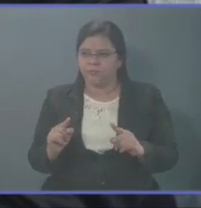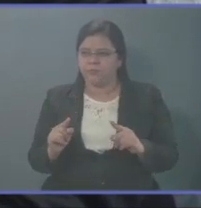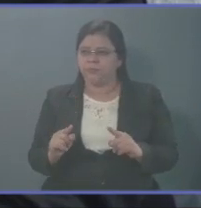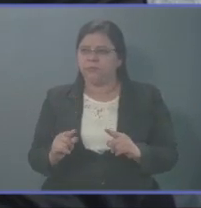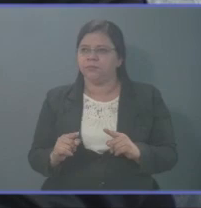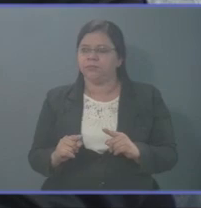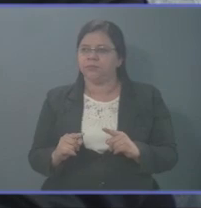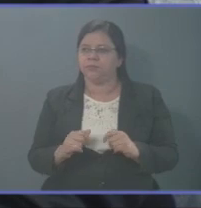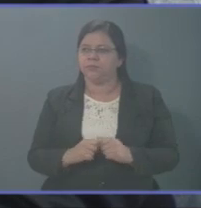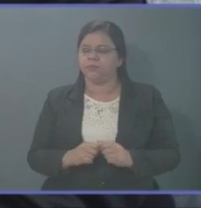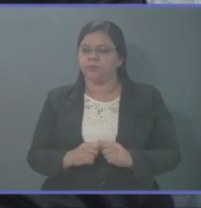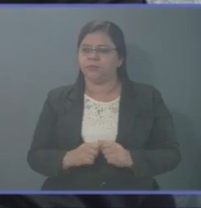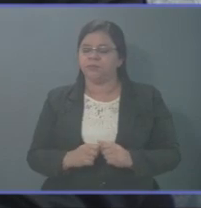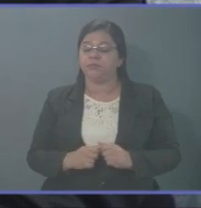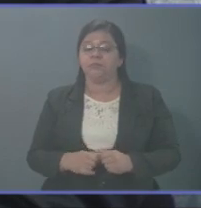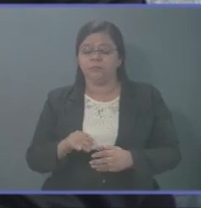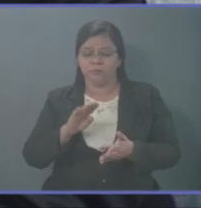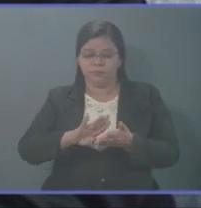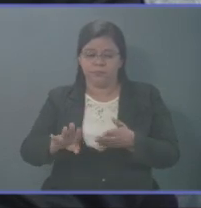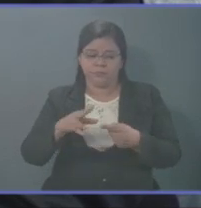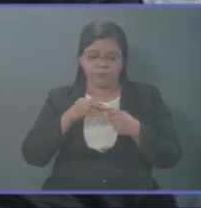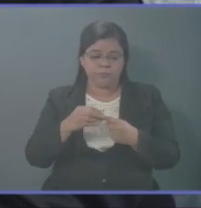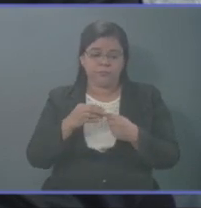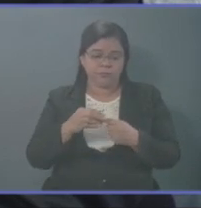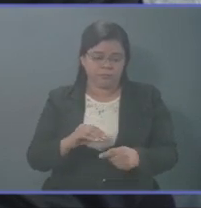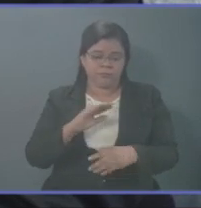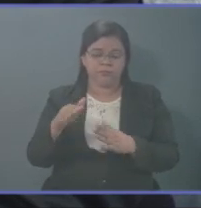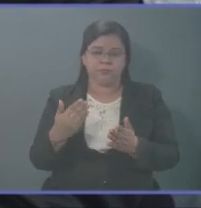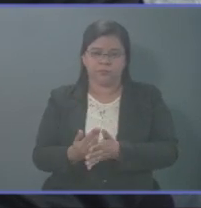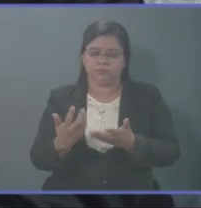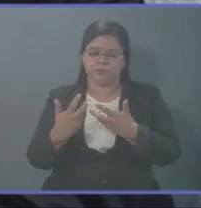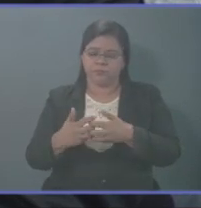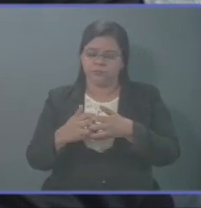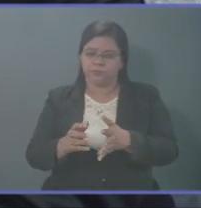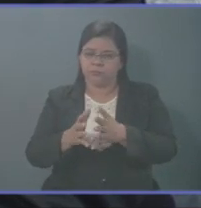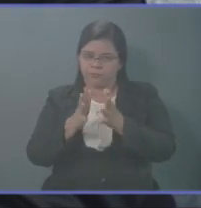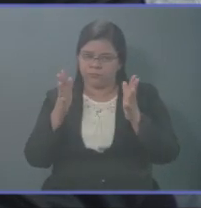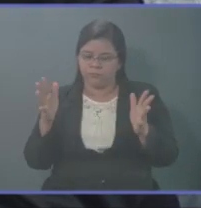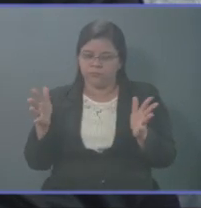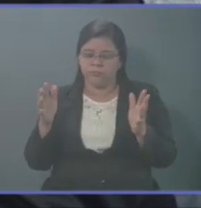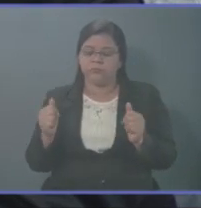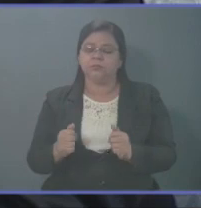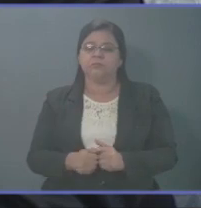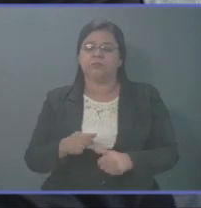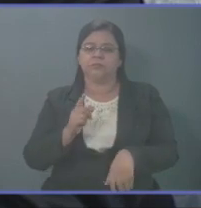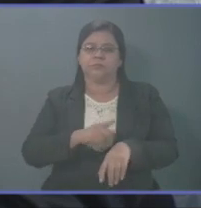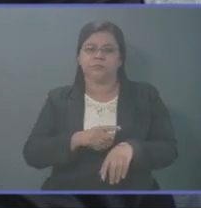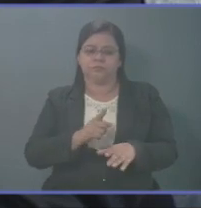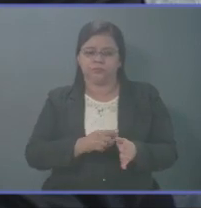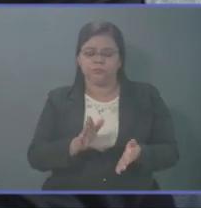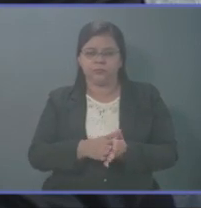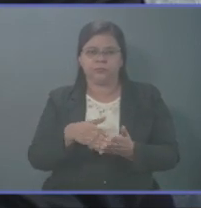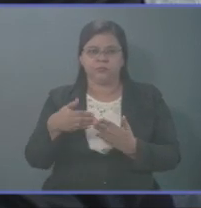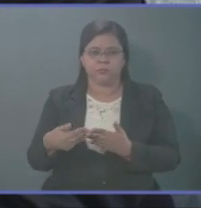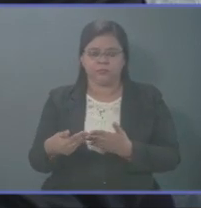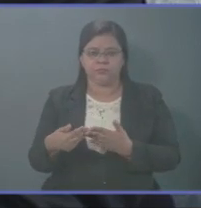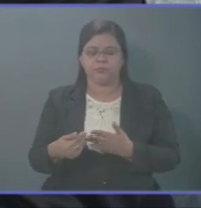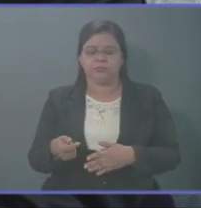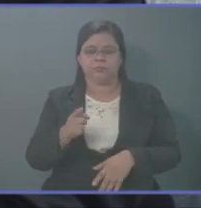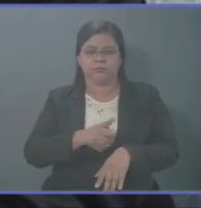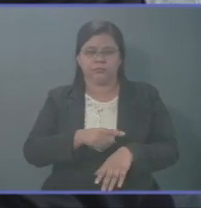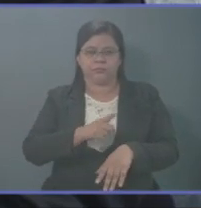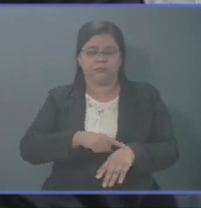la contribución especial a los grandes contribuyentes para el plan de la seguridad ciudadana fuera del plazo